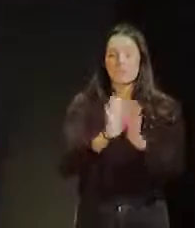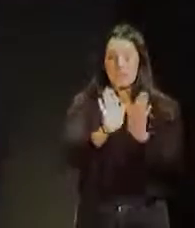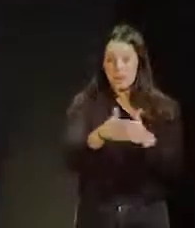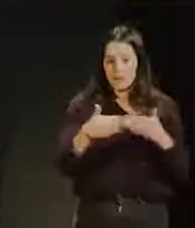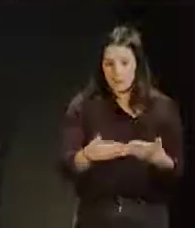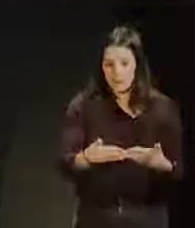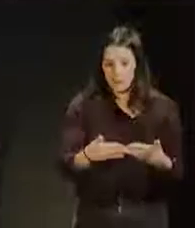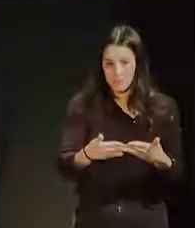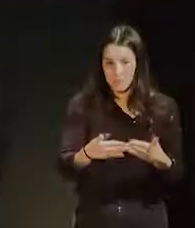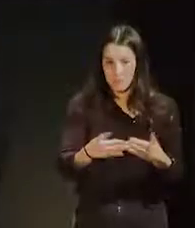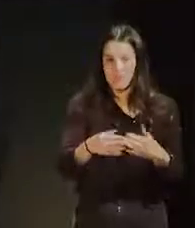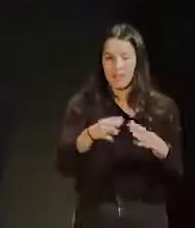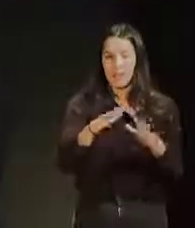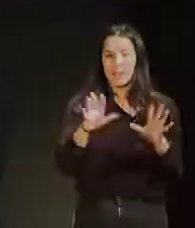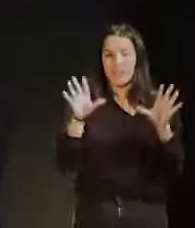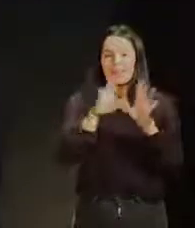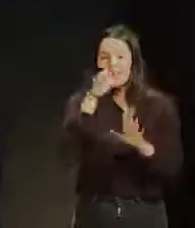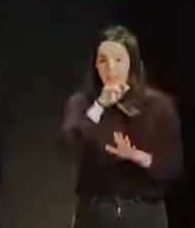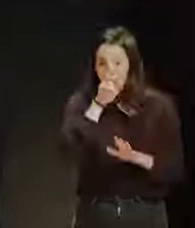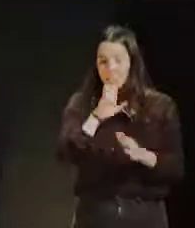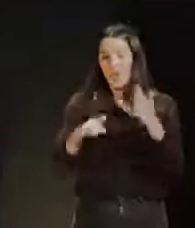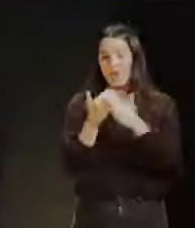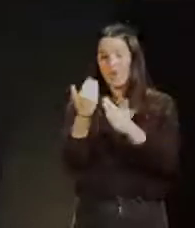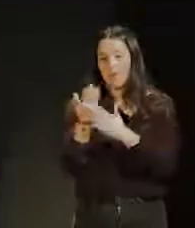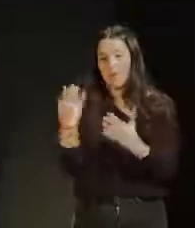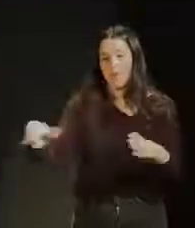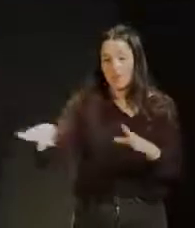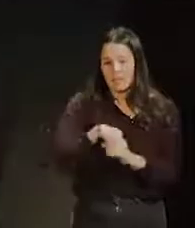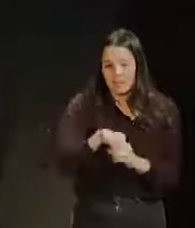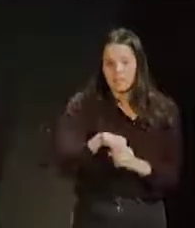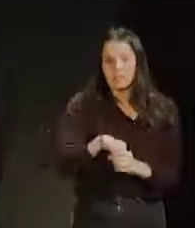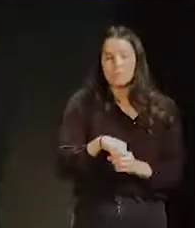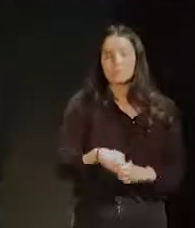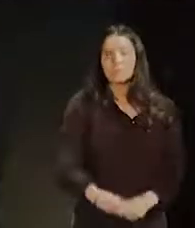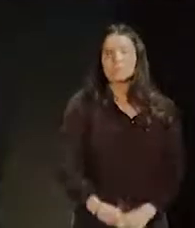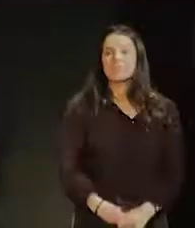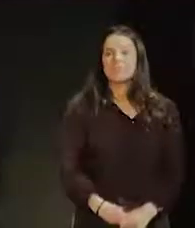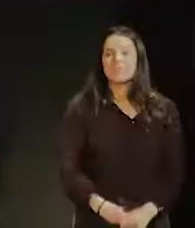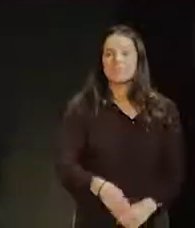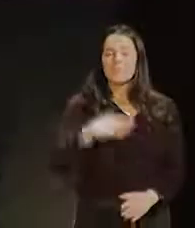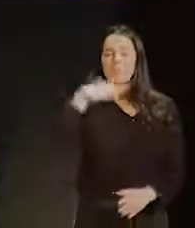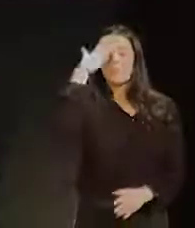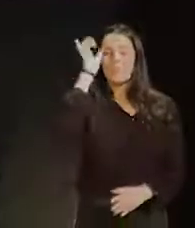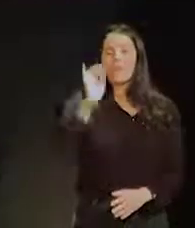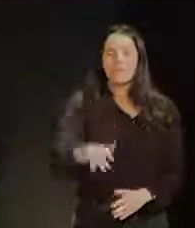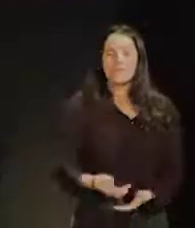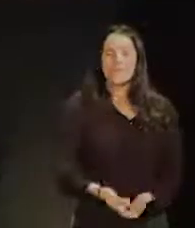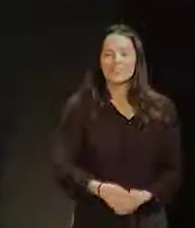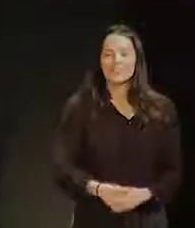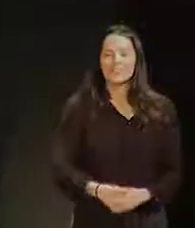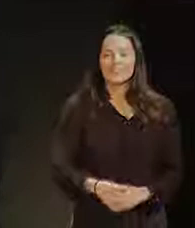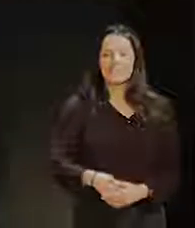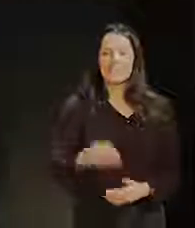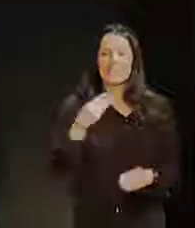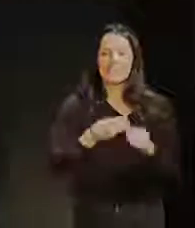publicación. Gracias. De los 10 años de las jornadas de inclusión. Qué guay. Al fin. ¡Nació!